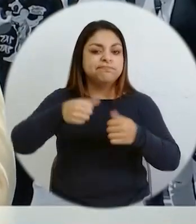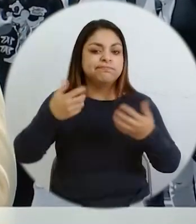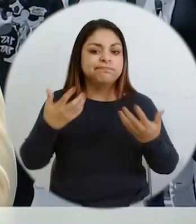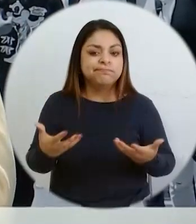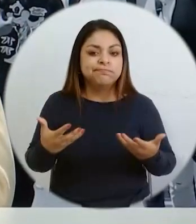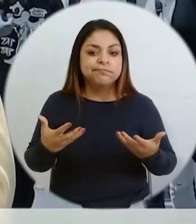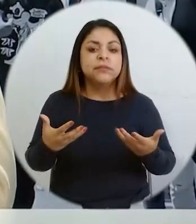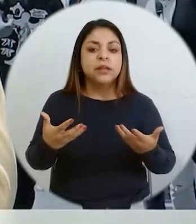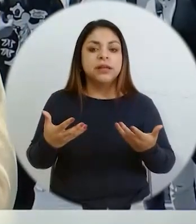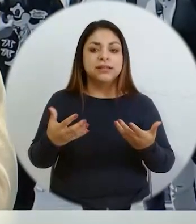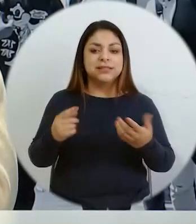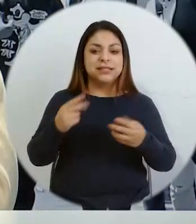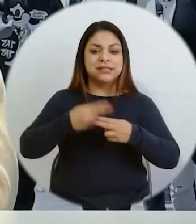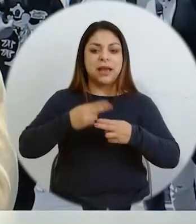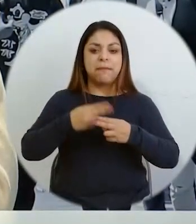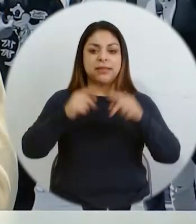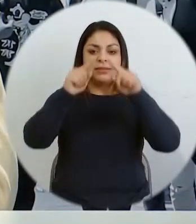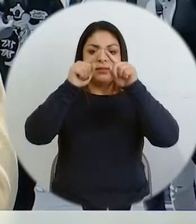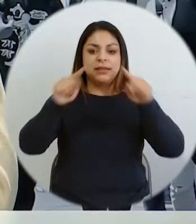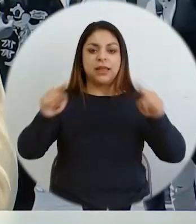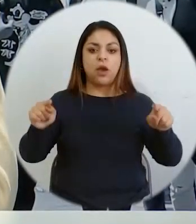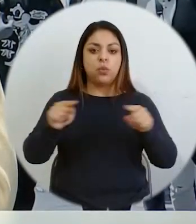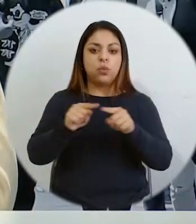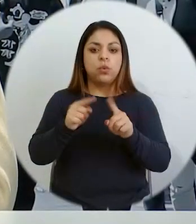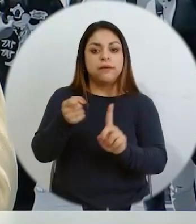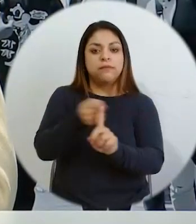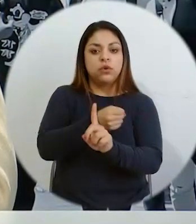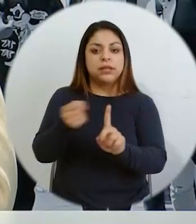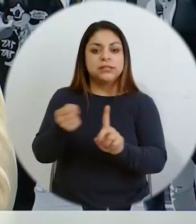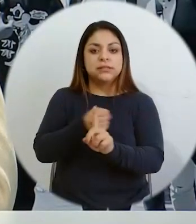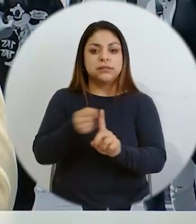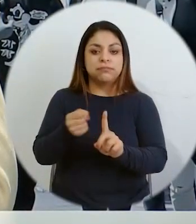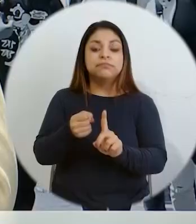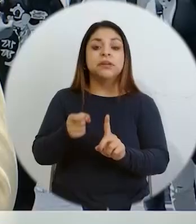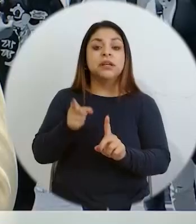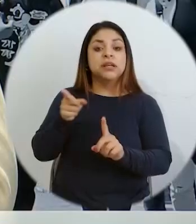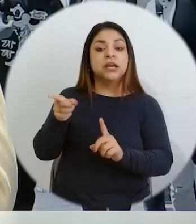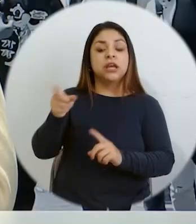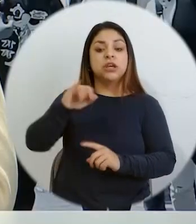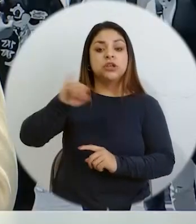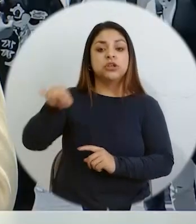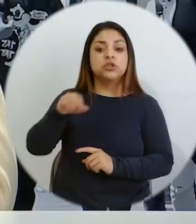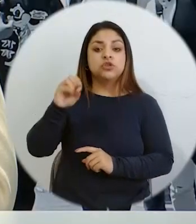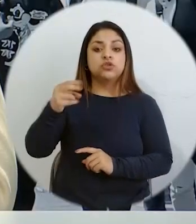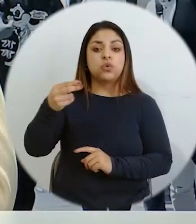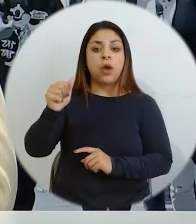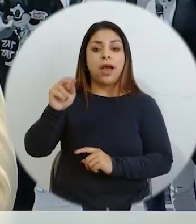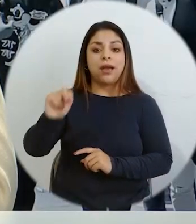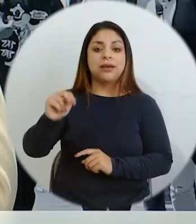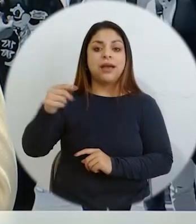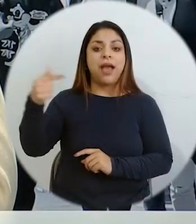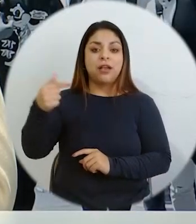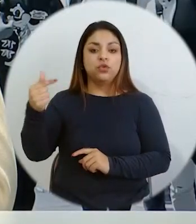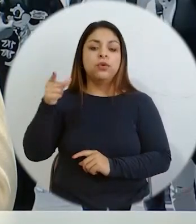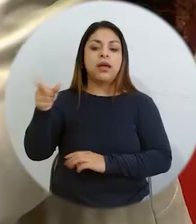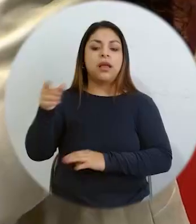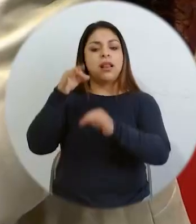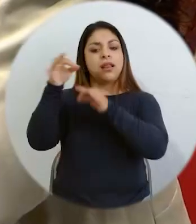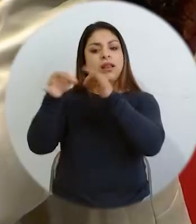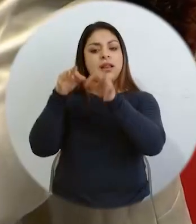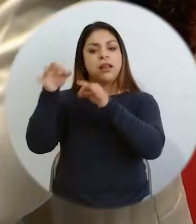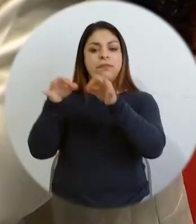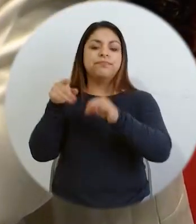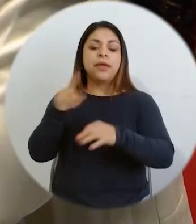de la violencia que expuso muy bien don Johan Galtung, y que habla de la violencia